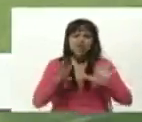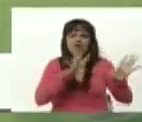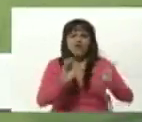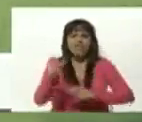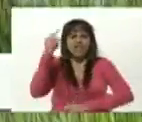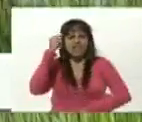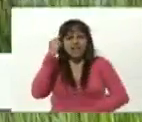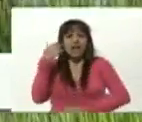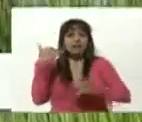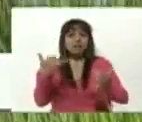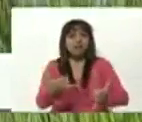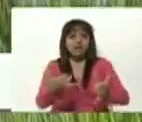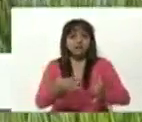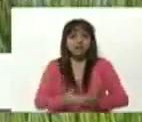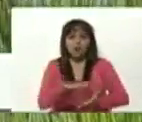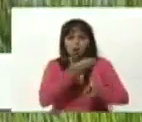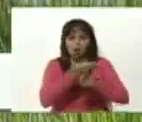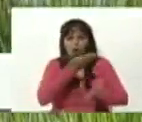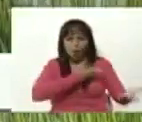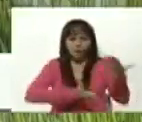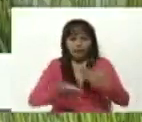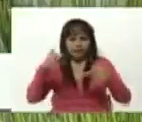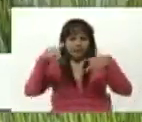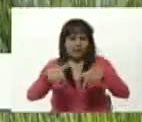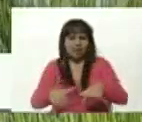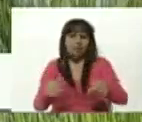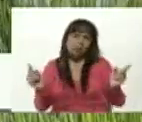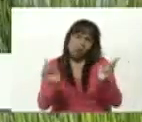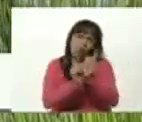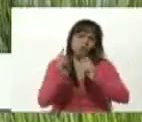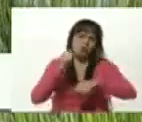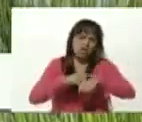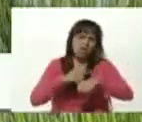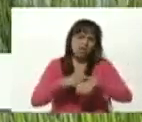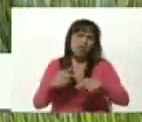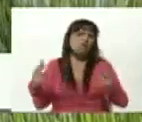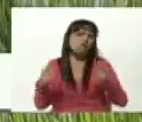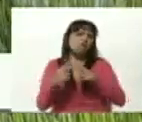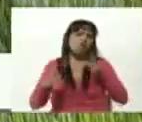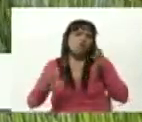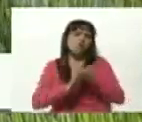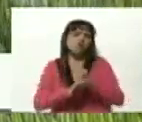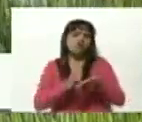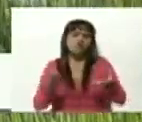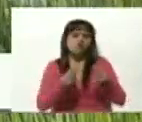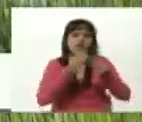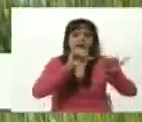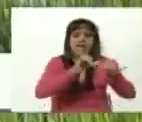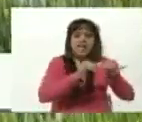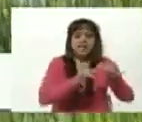días, vamos a compartir aquí un ratico, un conocimiento con el ingeniero Elvis Padilla y el